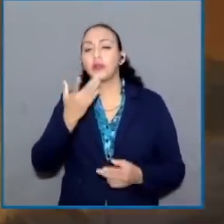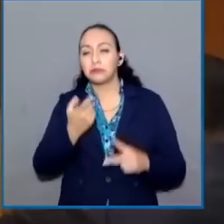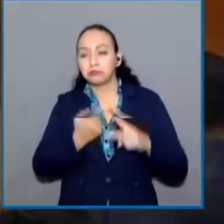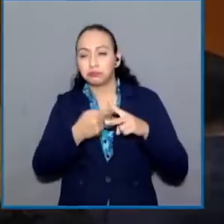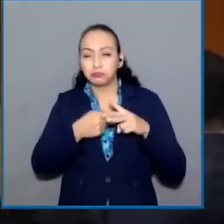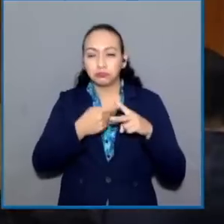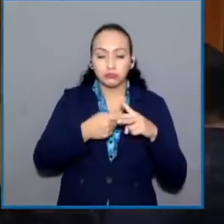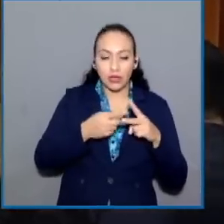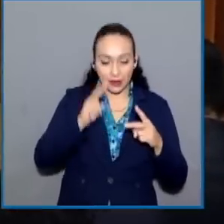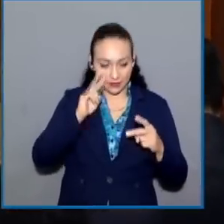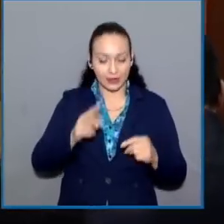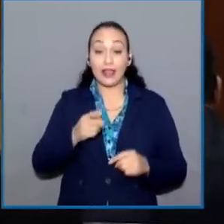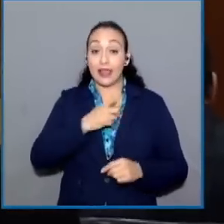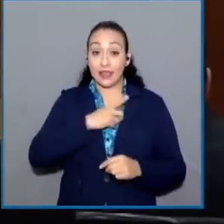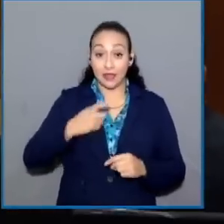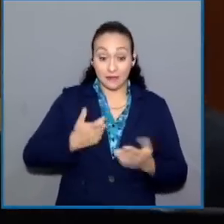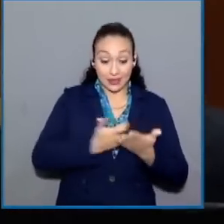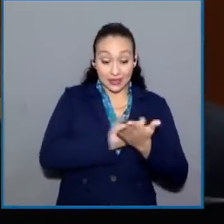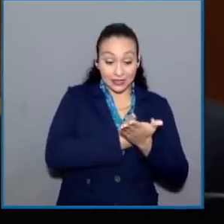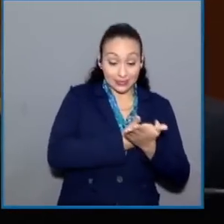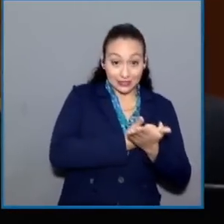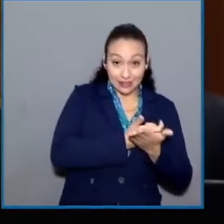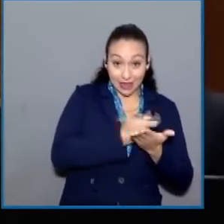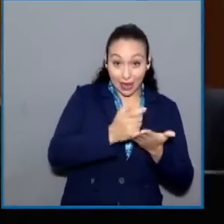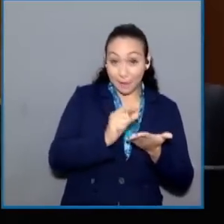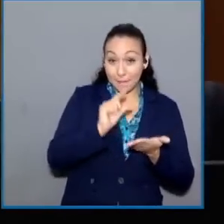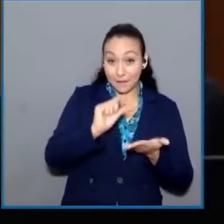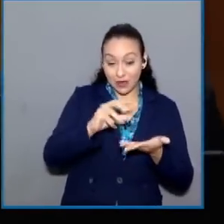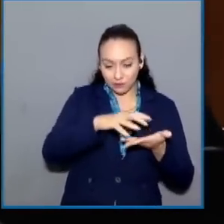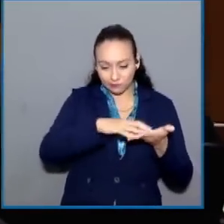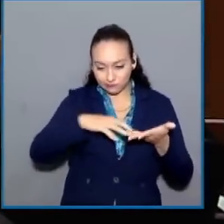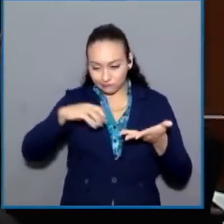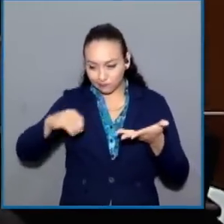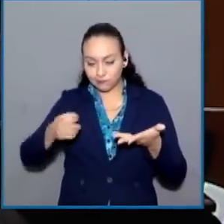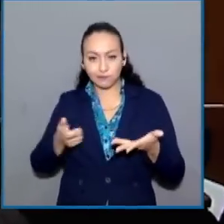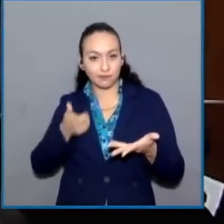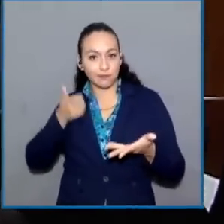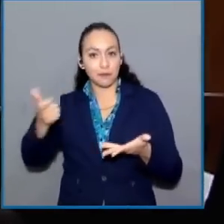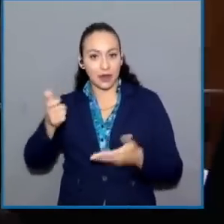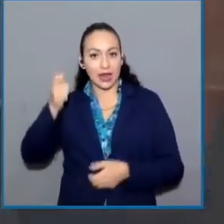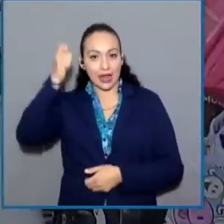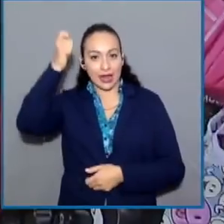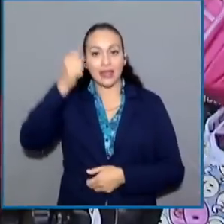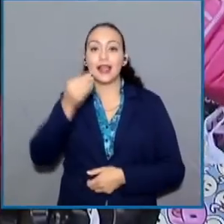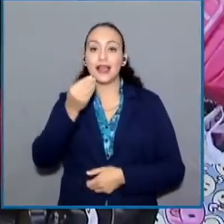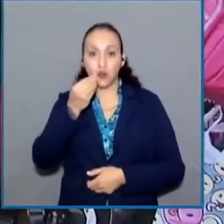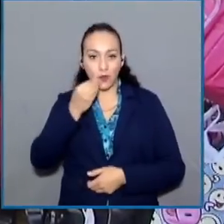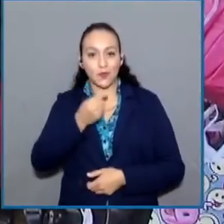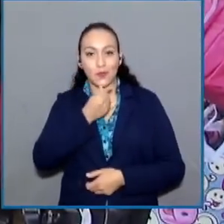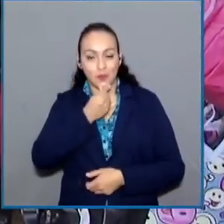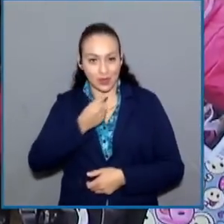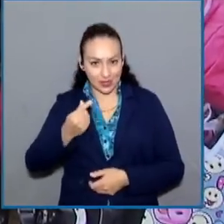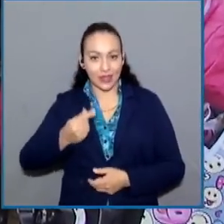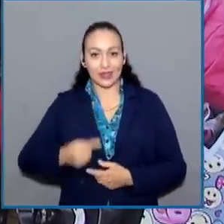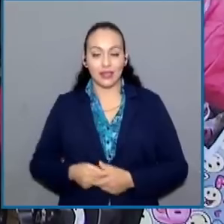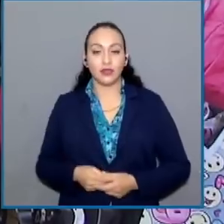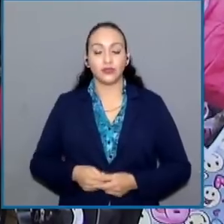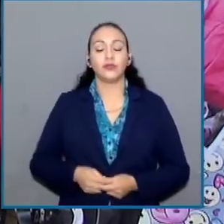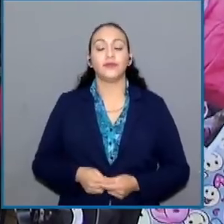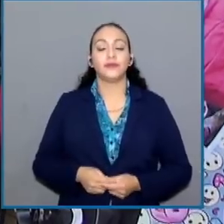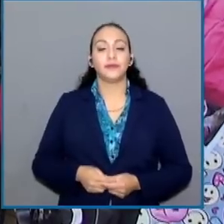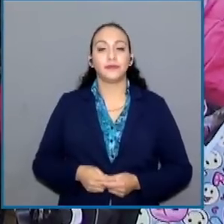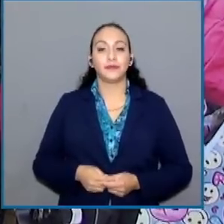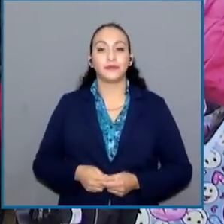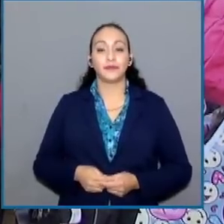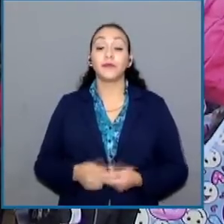mínimo general, deben tomarse en cuenta todos los factores que lo integran, incluido el monto independiente de recuperación. Este último,